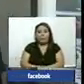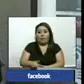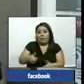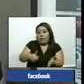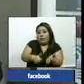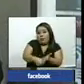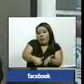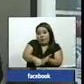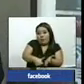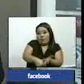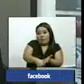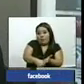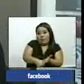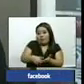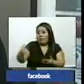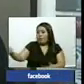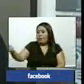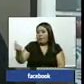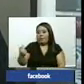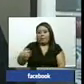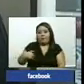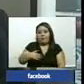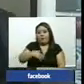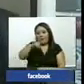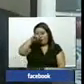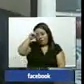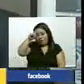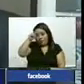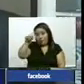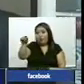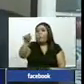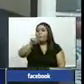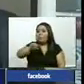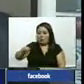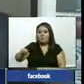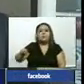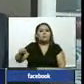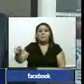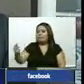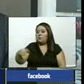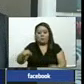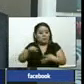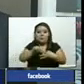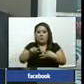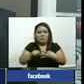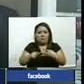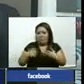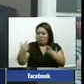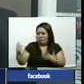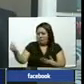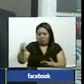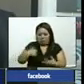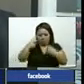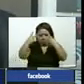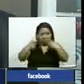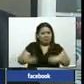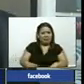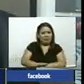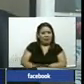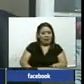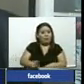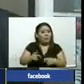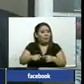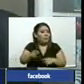llegan los del Ministerio de Trabajo una semana sí y la siguiente también, y no nos han encontrado nada. Pero el